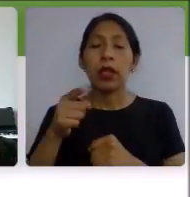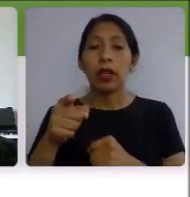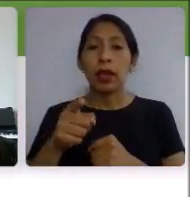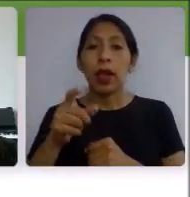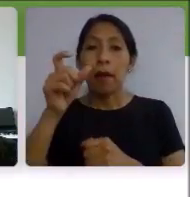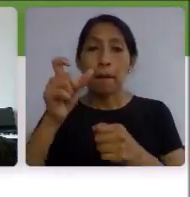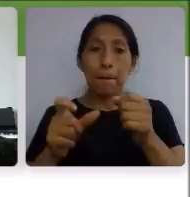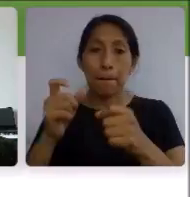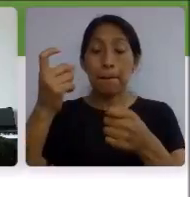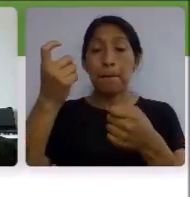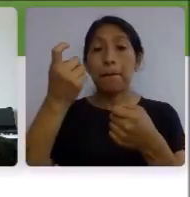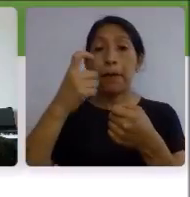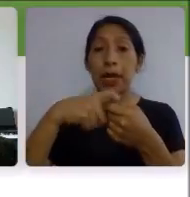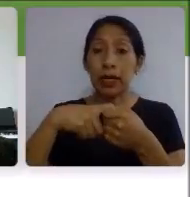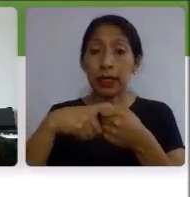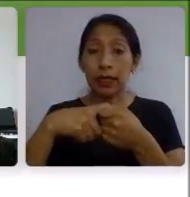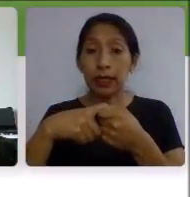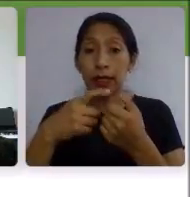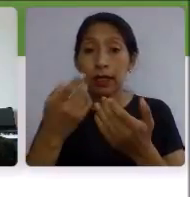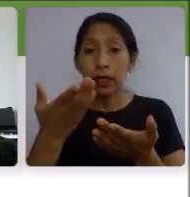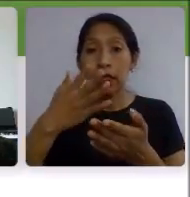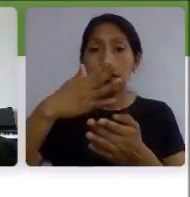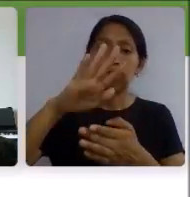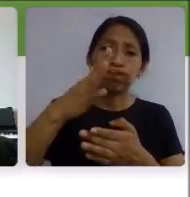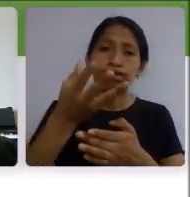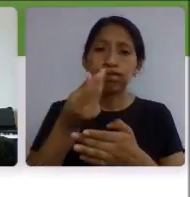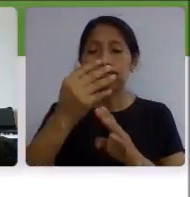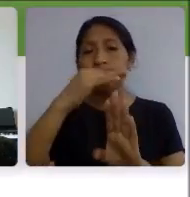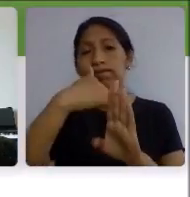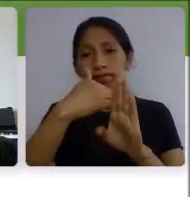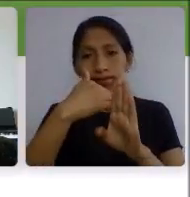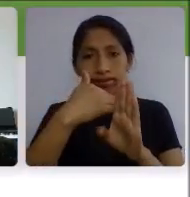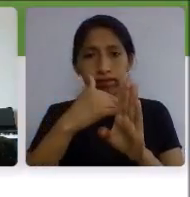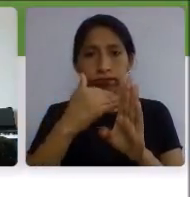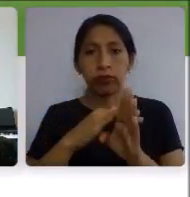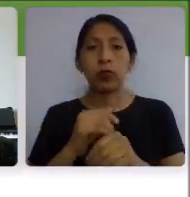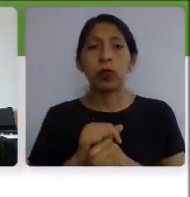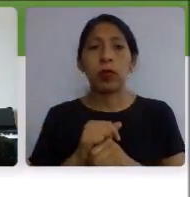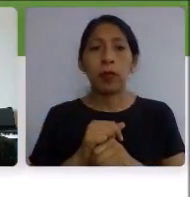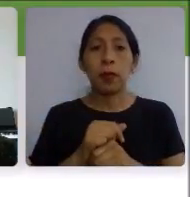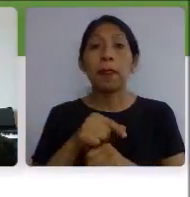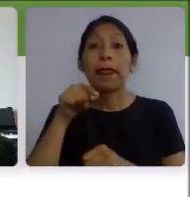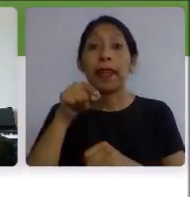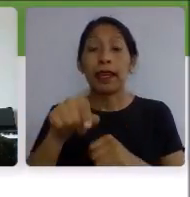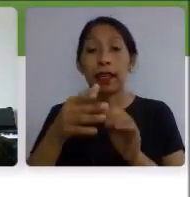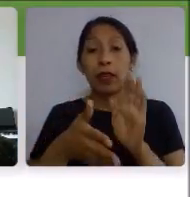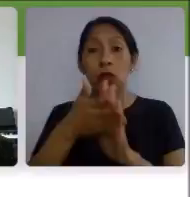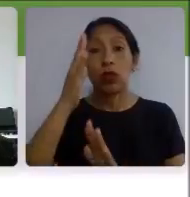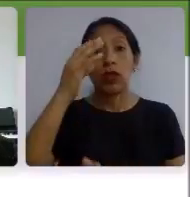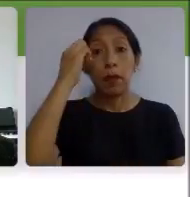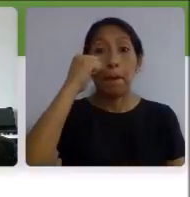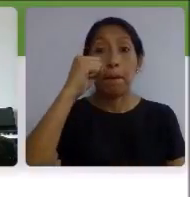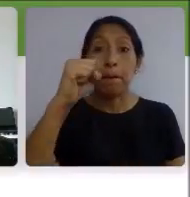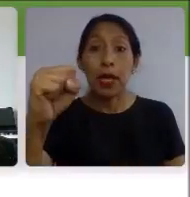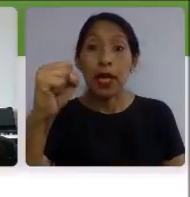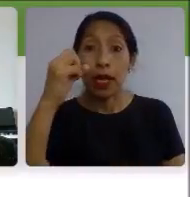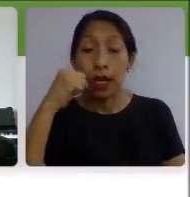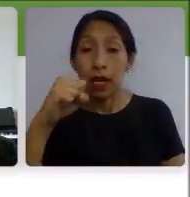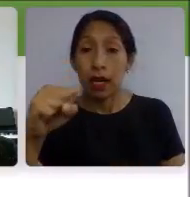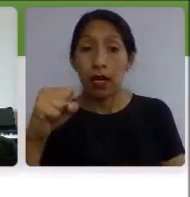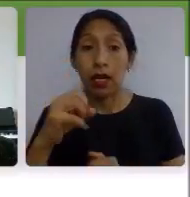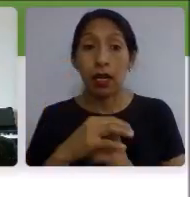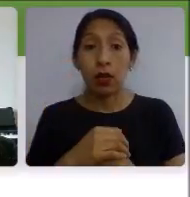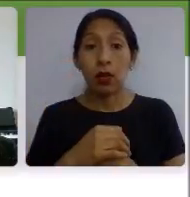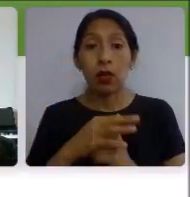pertenecían al nivel socioeconómico medio y medio alto. Y aquellos que viajaron al extranjero corresponderían